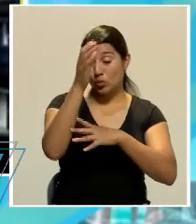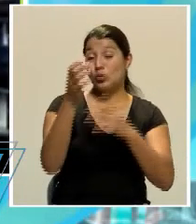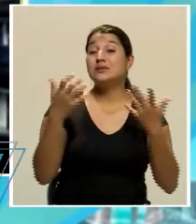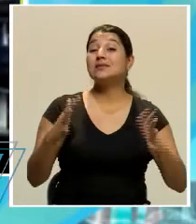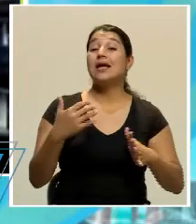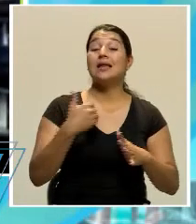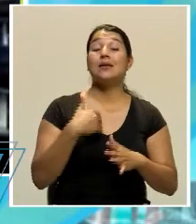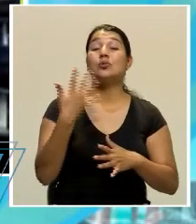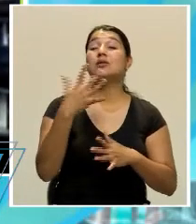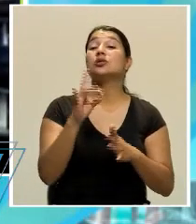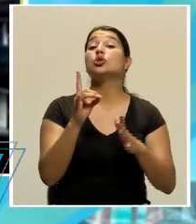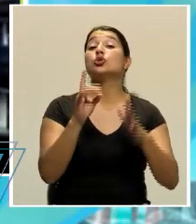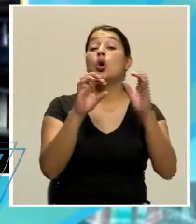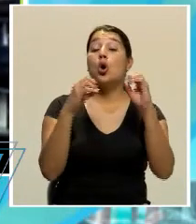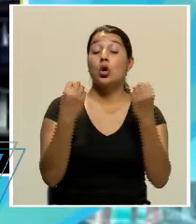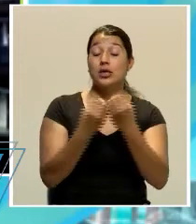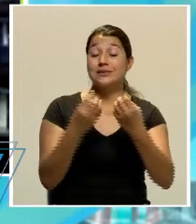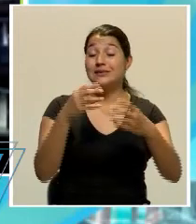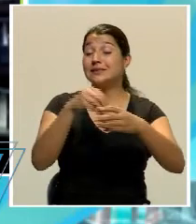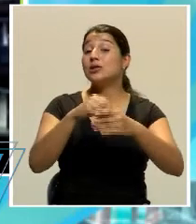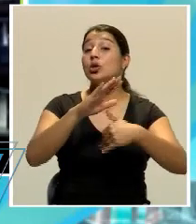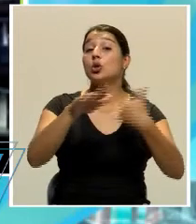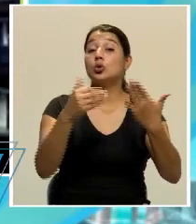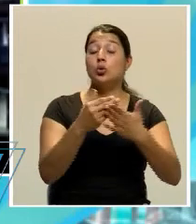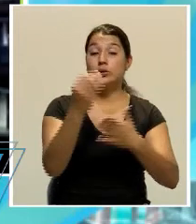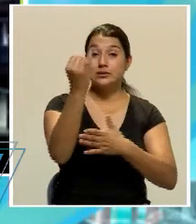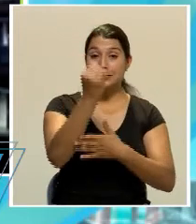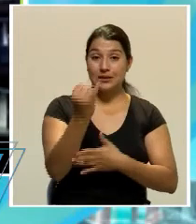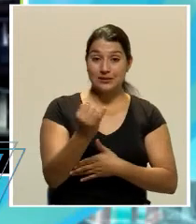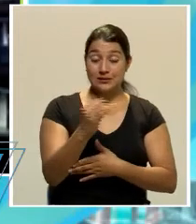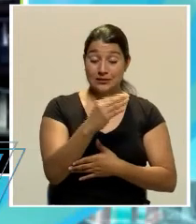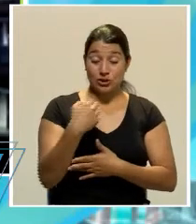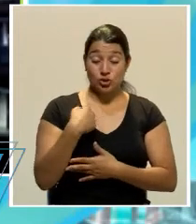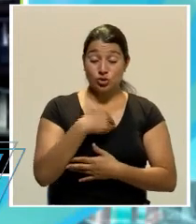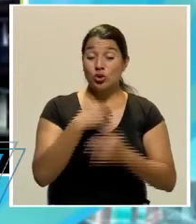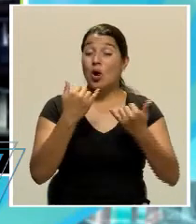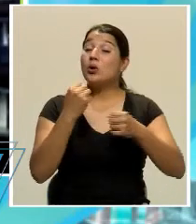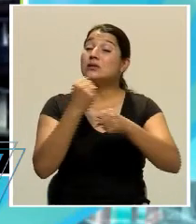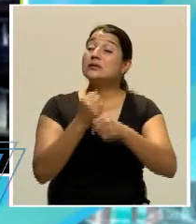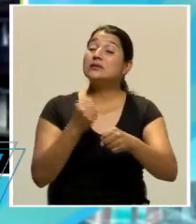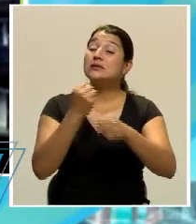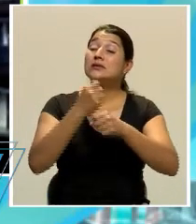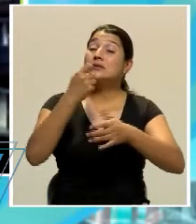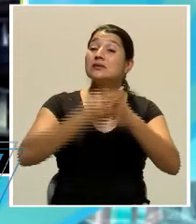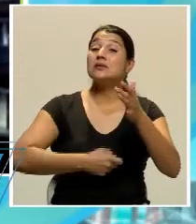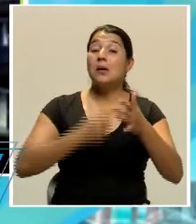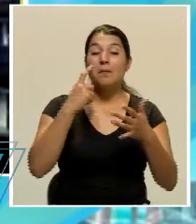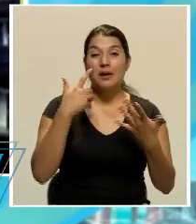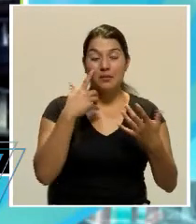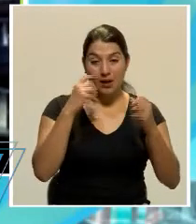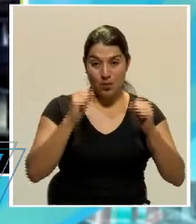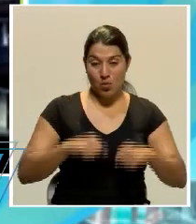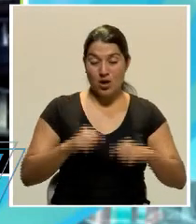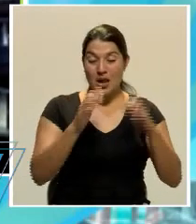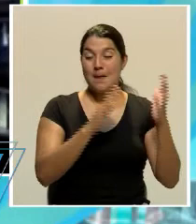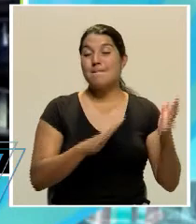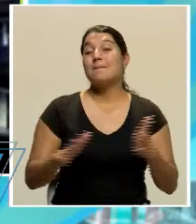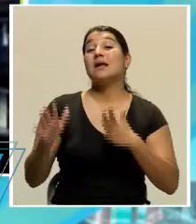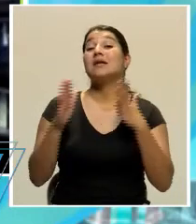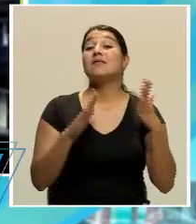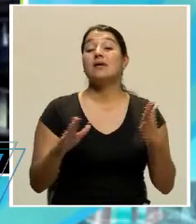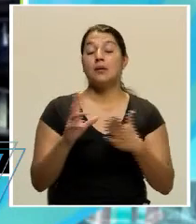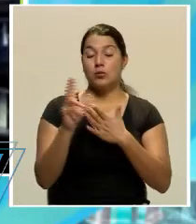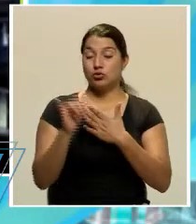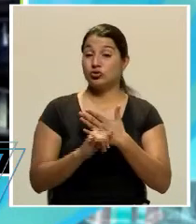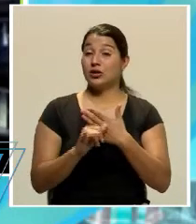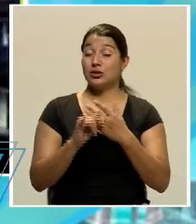18 organizaciones de todas las áreas artísticas y estamos trabajando durísimo para planificar un